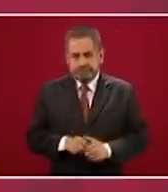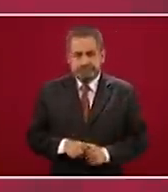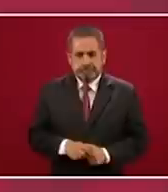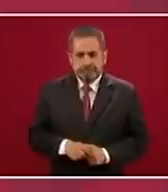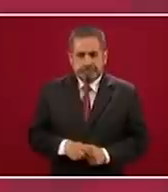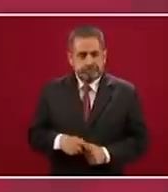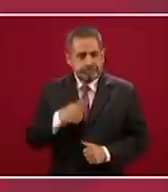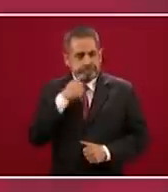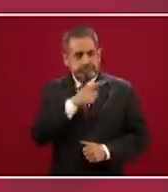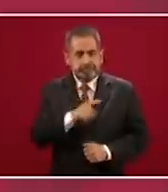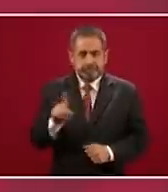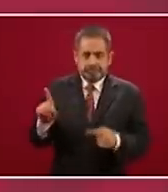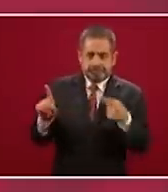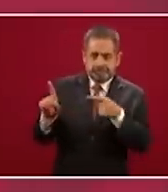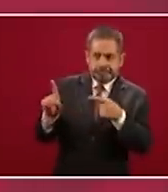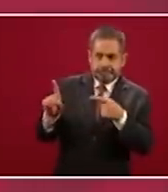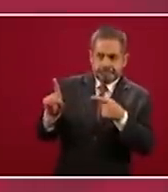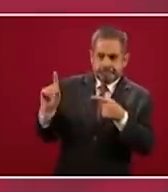Y lo que diga mi dedito.